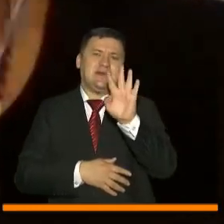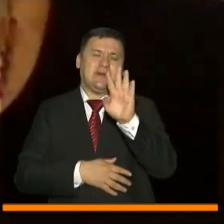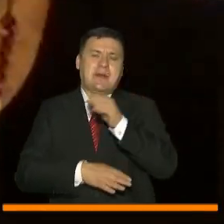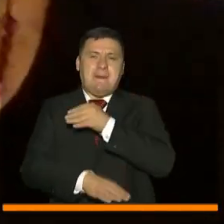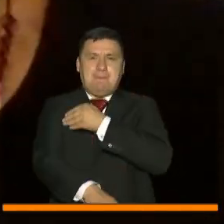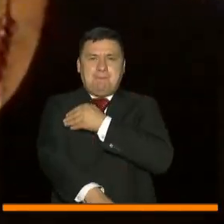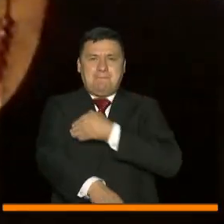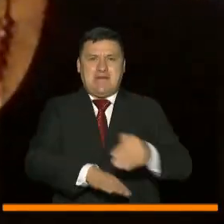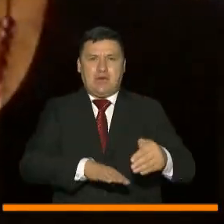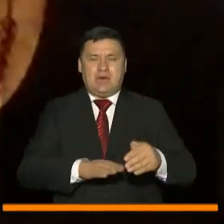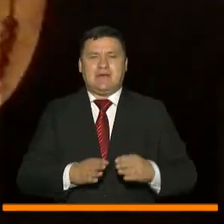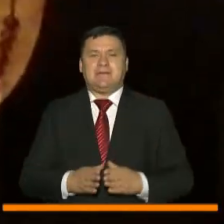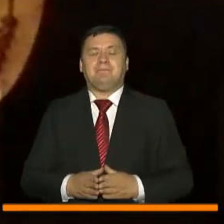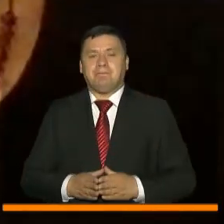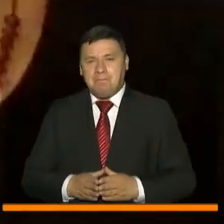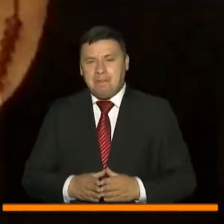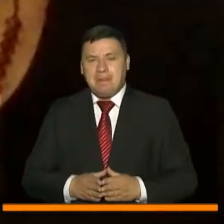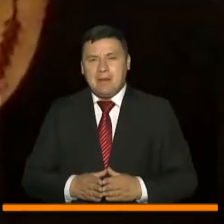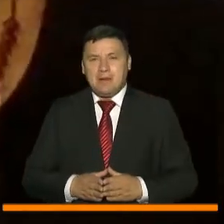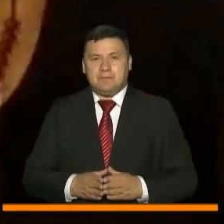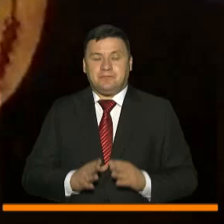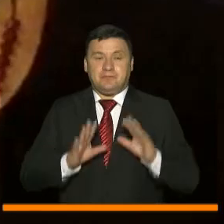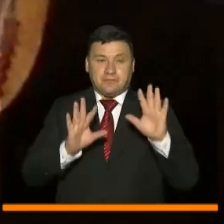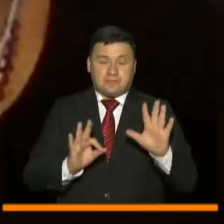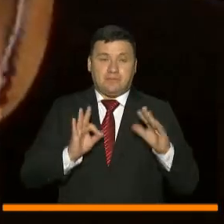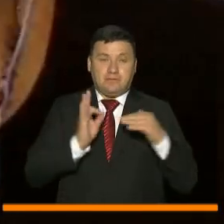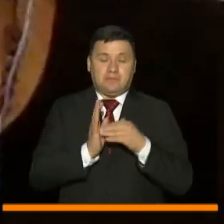77,574 millones de pesos.